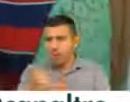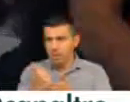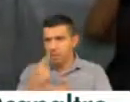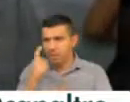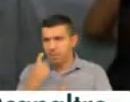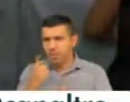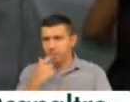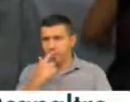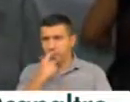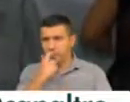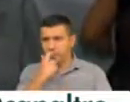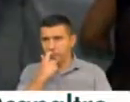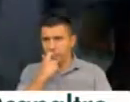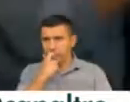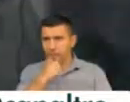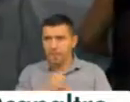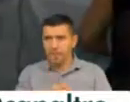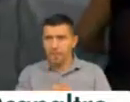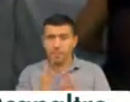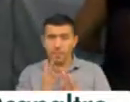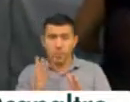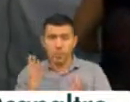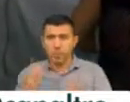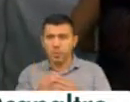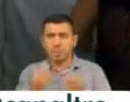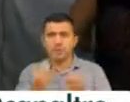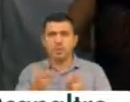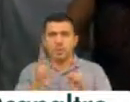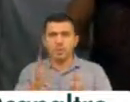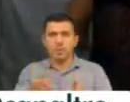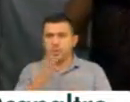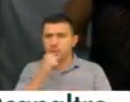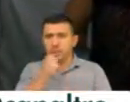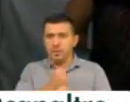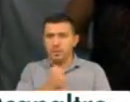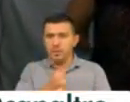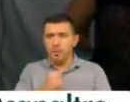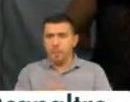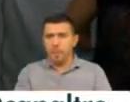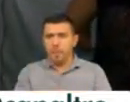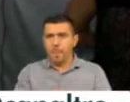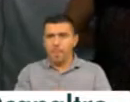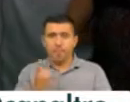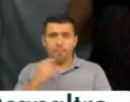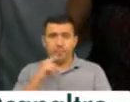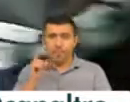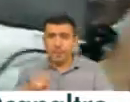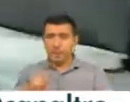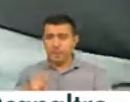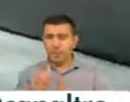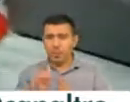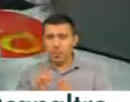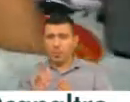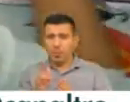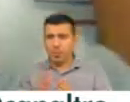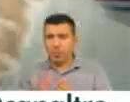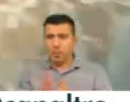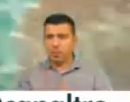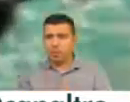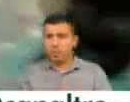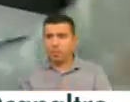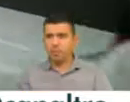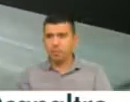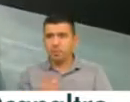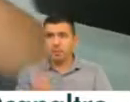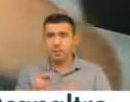buscar. Como vemos, hay muchísimas personas sin empleo y es algo que necesitamos, pero urgente. Esta Feria Nacional de